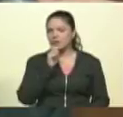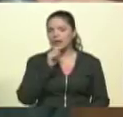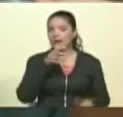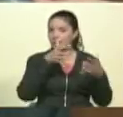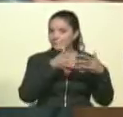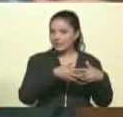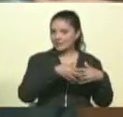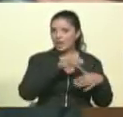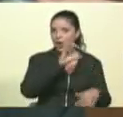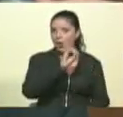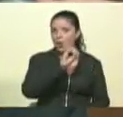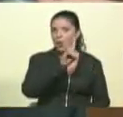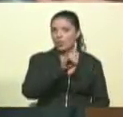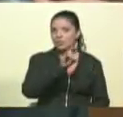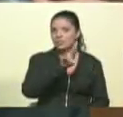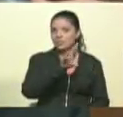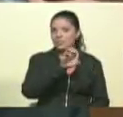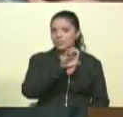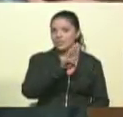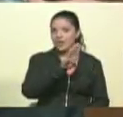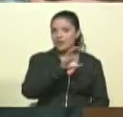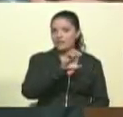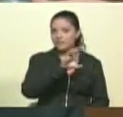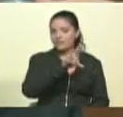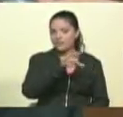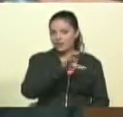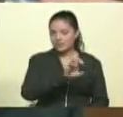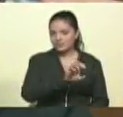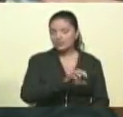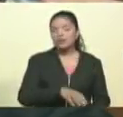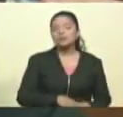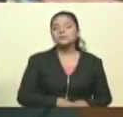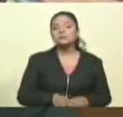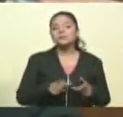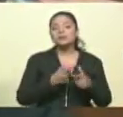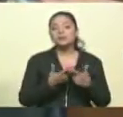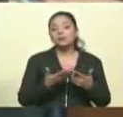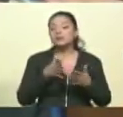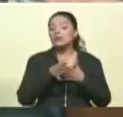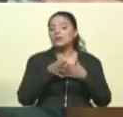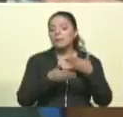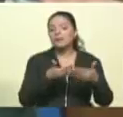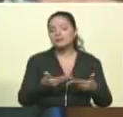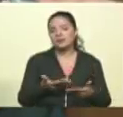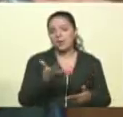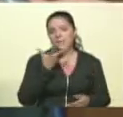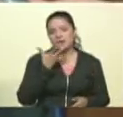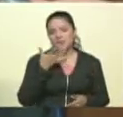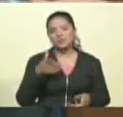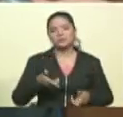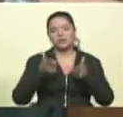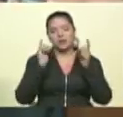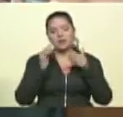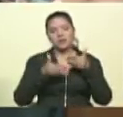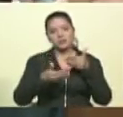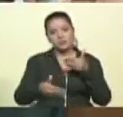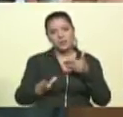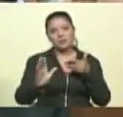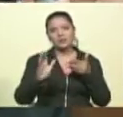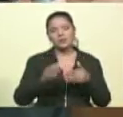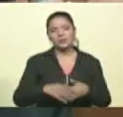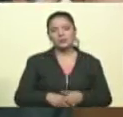se adelantaba a dictar de forma anticipada lo que iba a ocurrir. Por ejemplo, el levantamiento